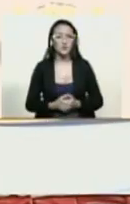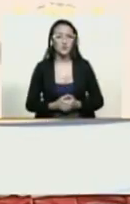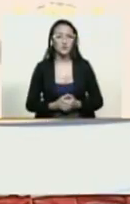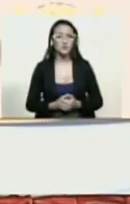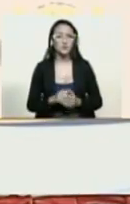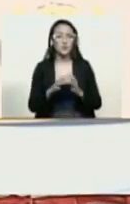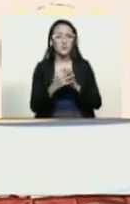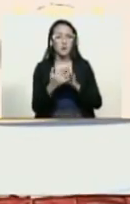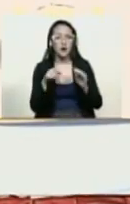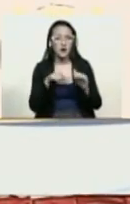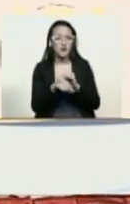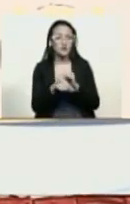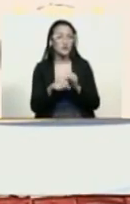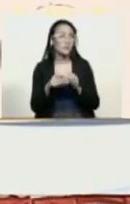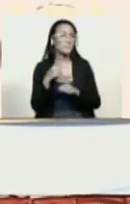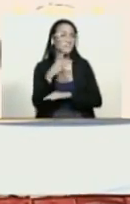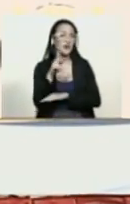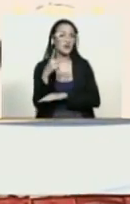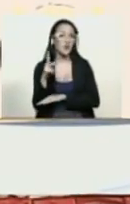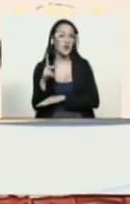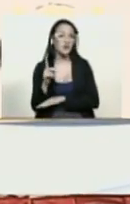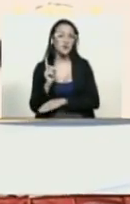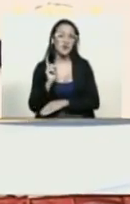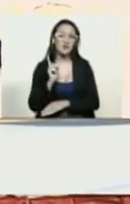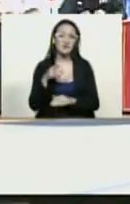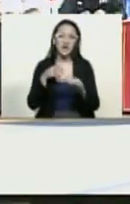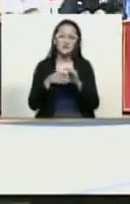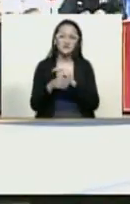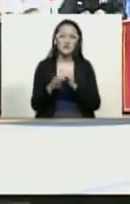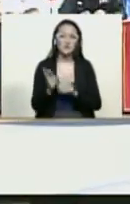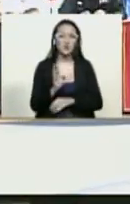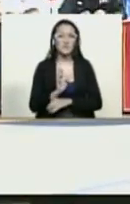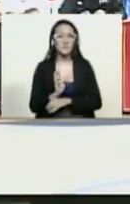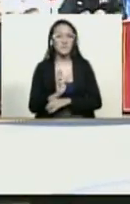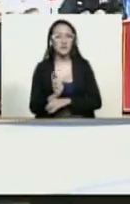su barrio, en su parroquia, debe tener acceso